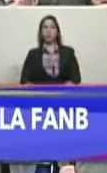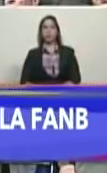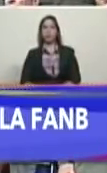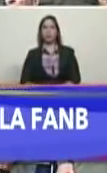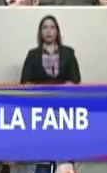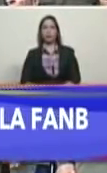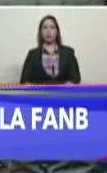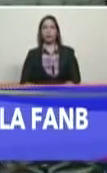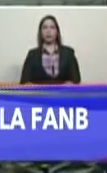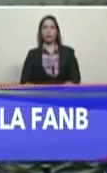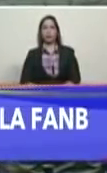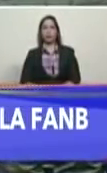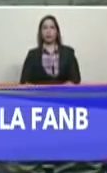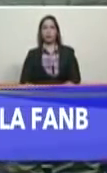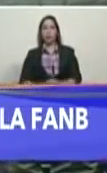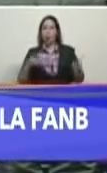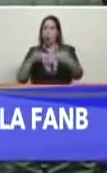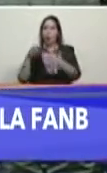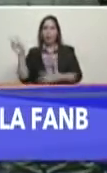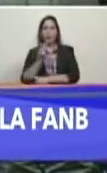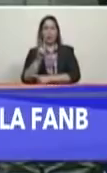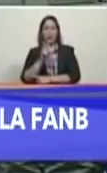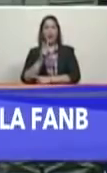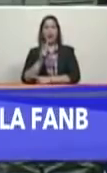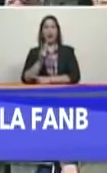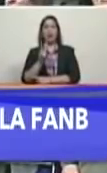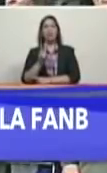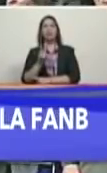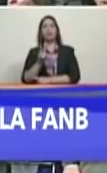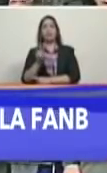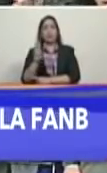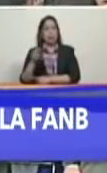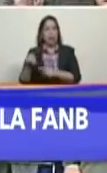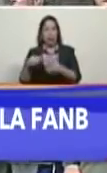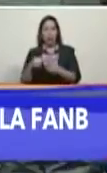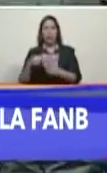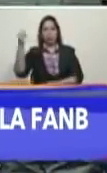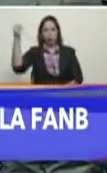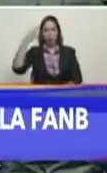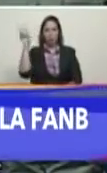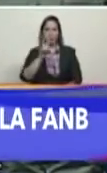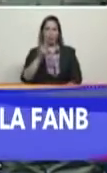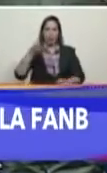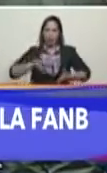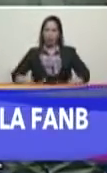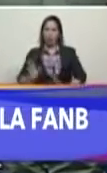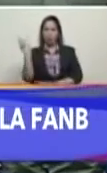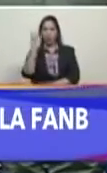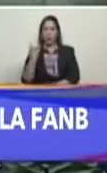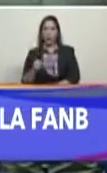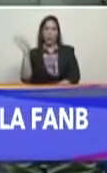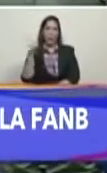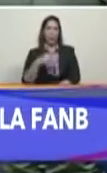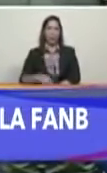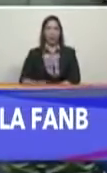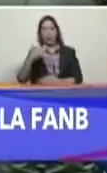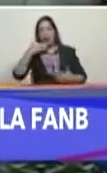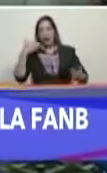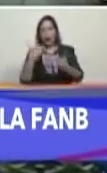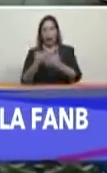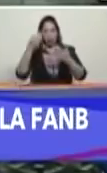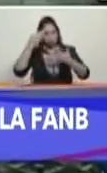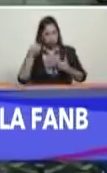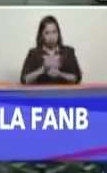¡El sol de Venezuela nace en el Esequibo! Nace en el Esequibo. Muchas gracias, señores y señoras. Muchas